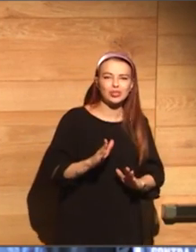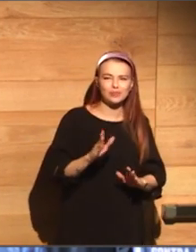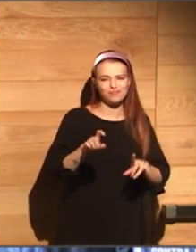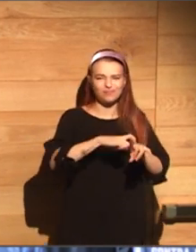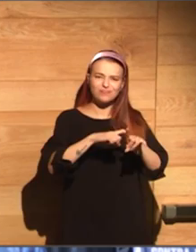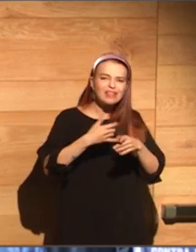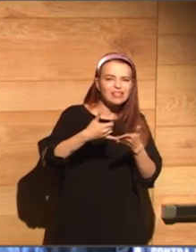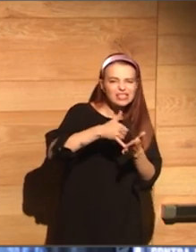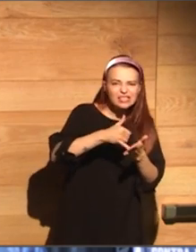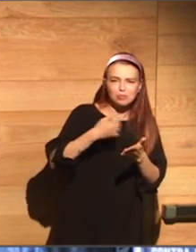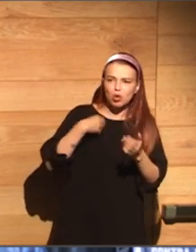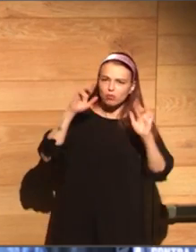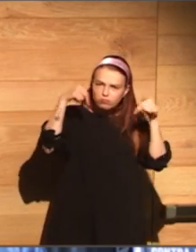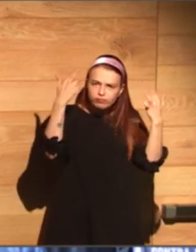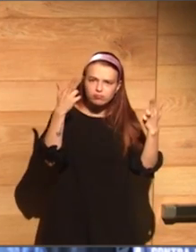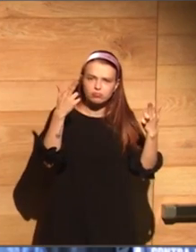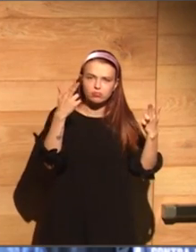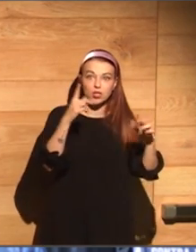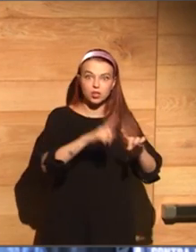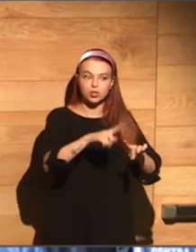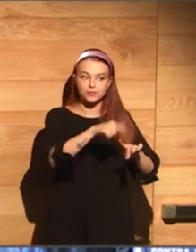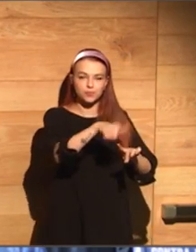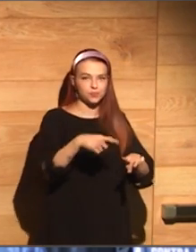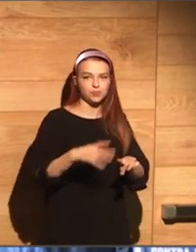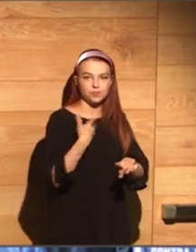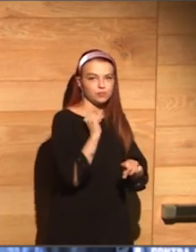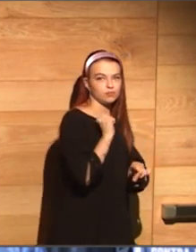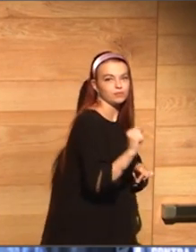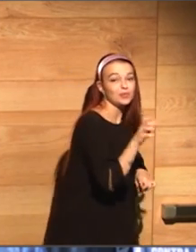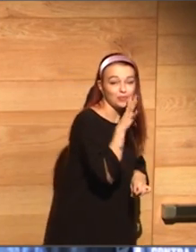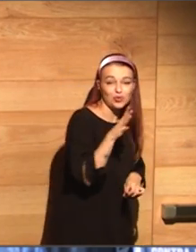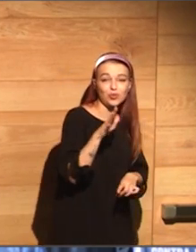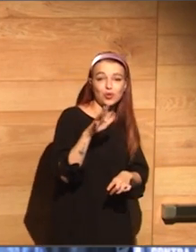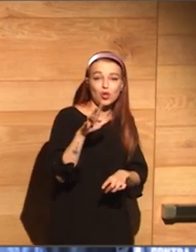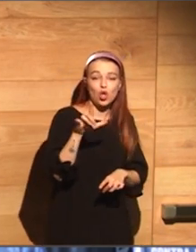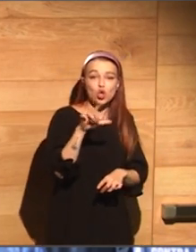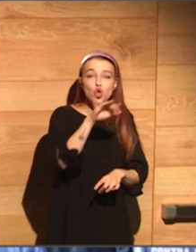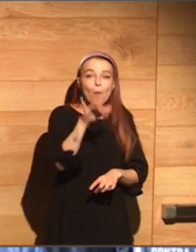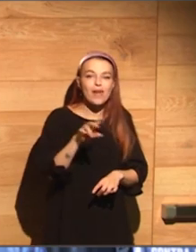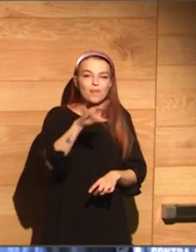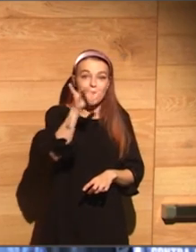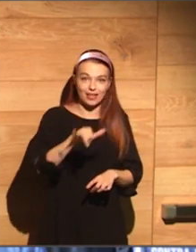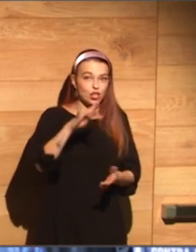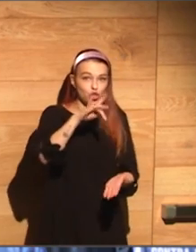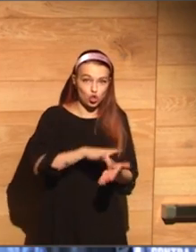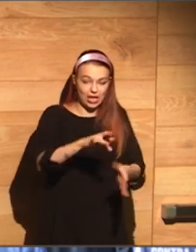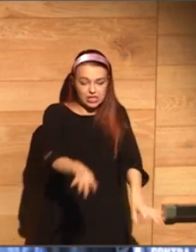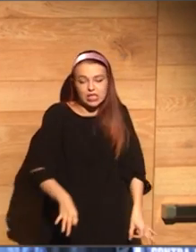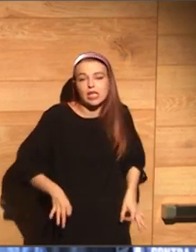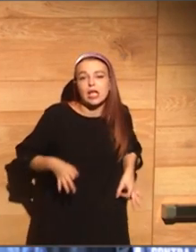indolente, obsesionado con el sexo, como sucede siempre con José Luis López Vázquez en las películas de